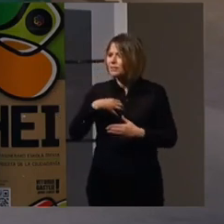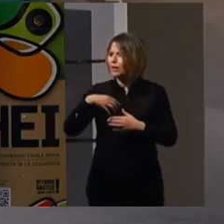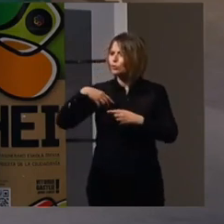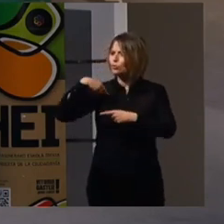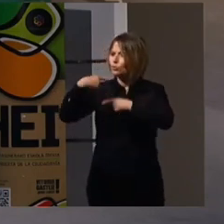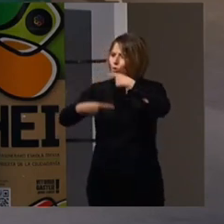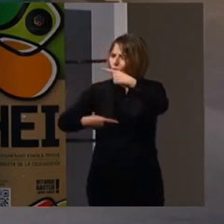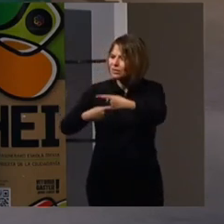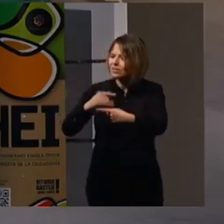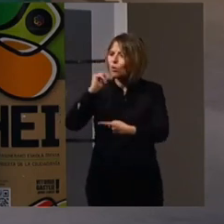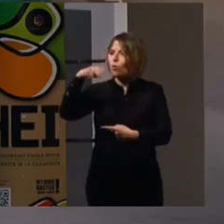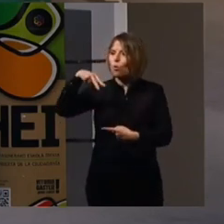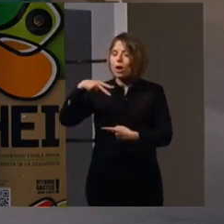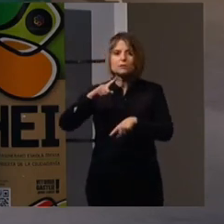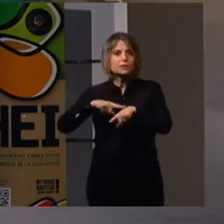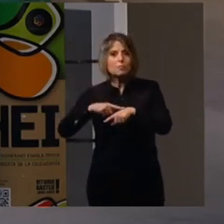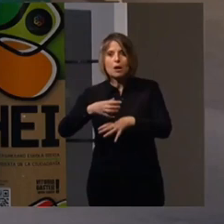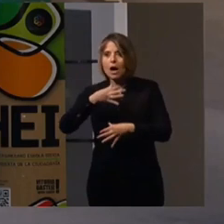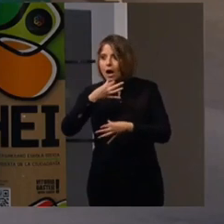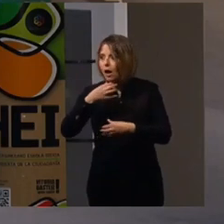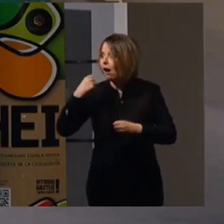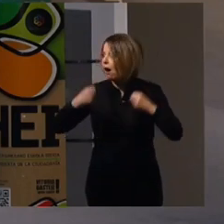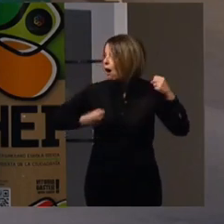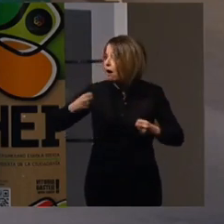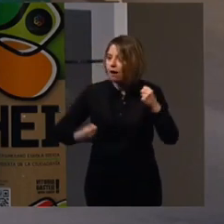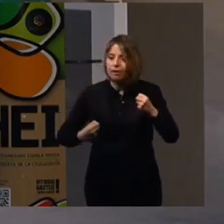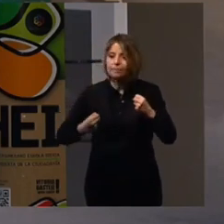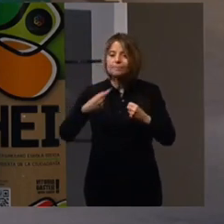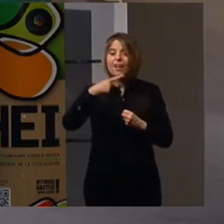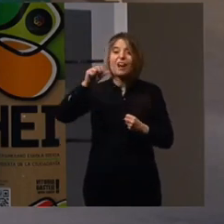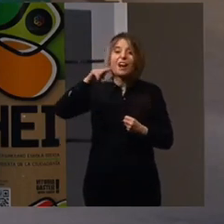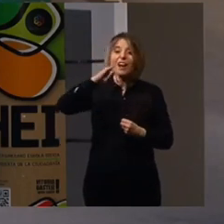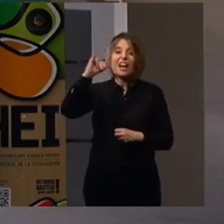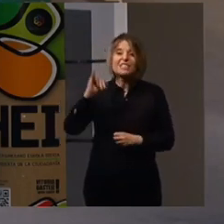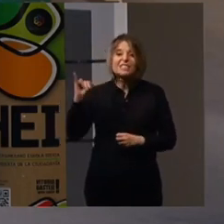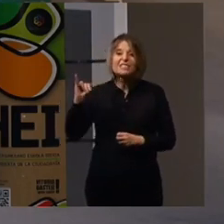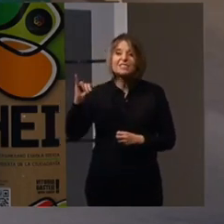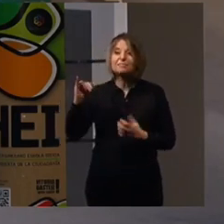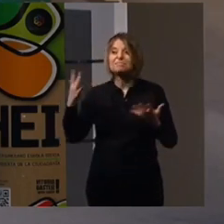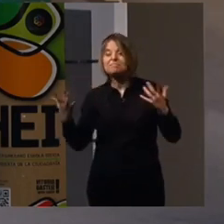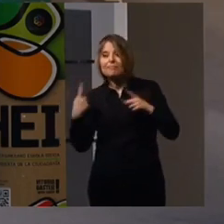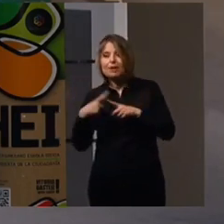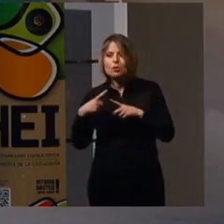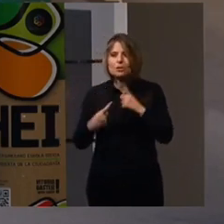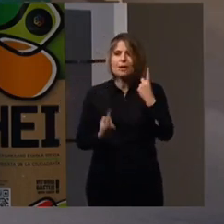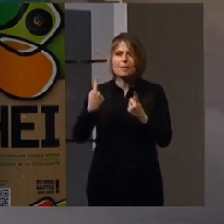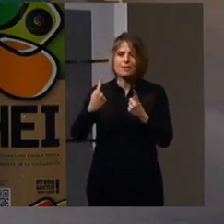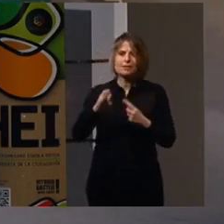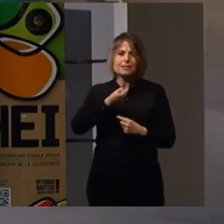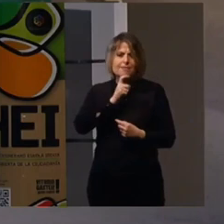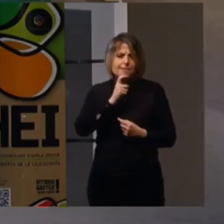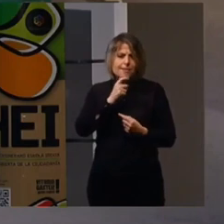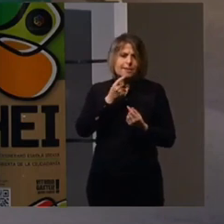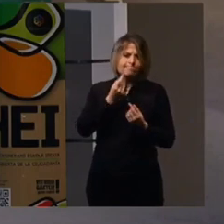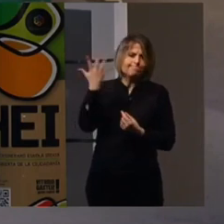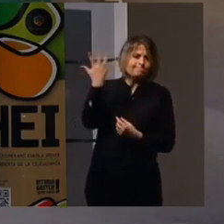día. A Juan no le da la vida, no llega a todo. A Garasi, bueno, pues las cosas se le ponen un poquito cuesta arriba, no